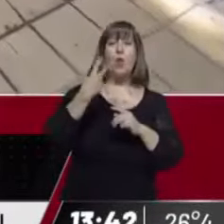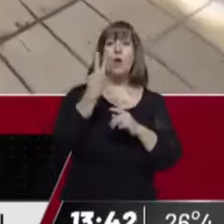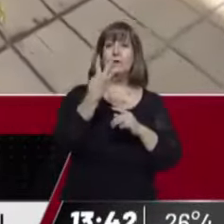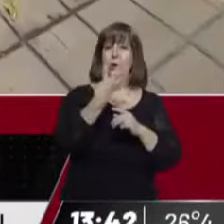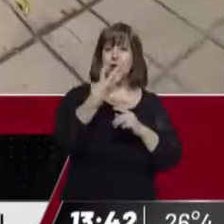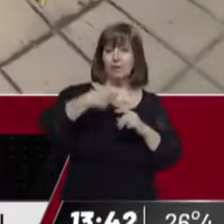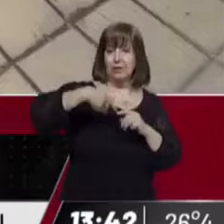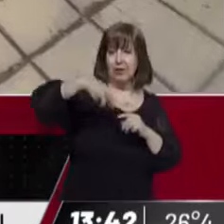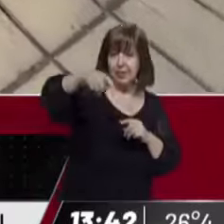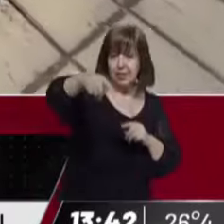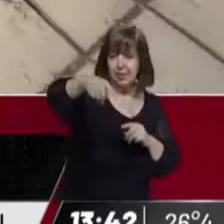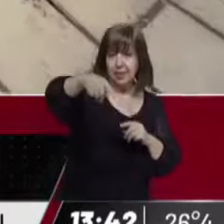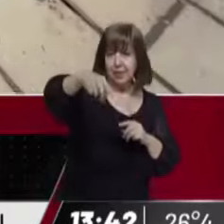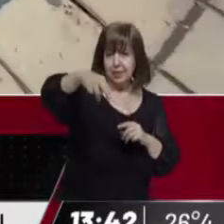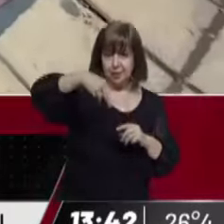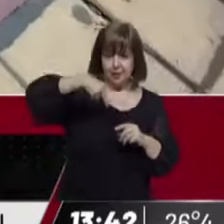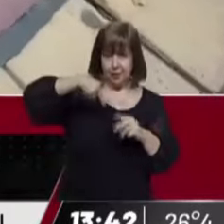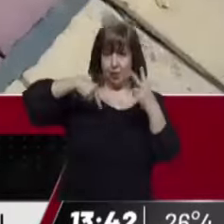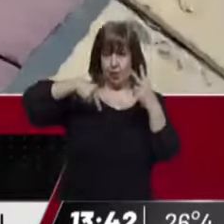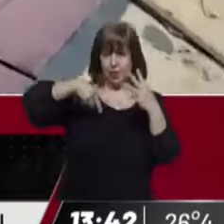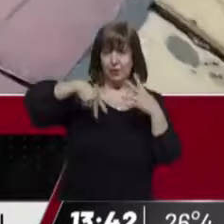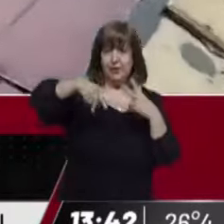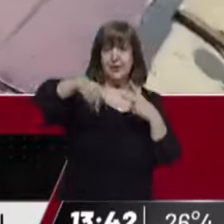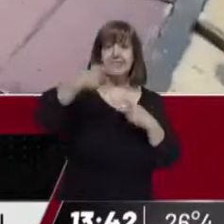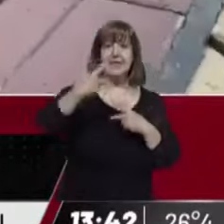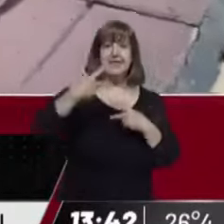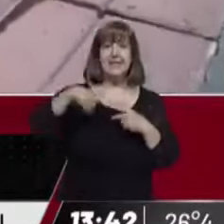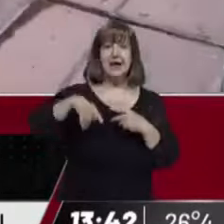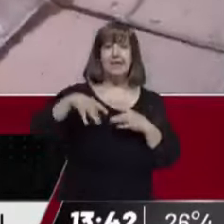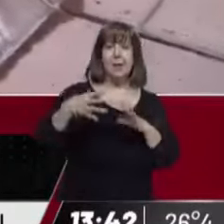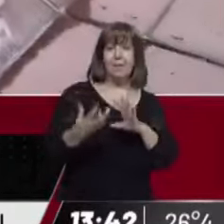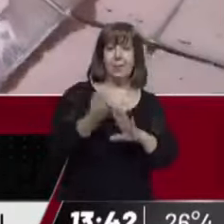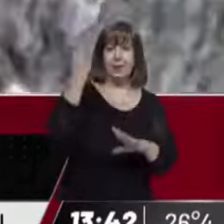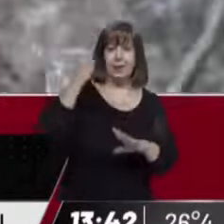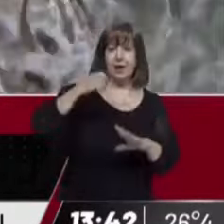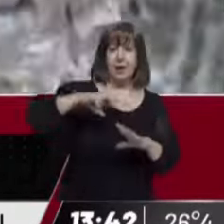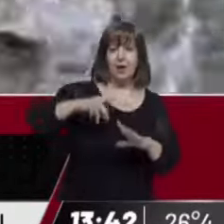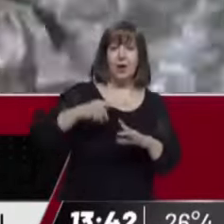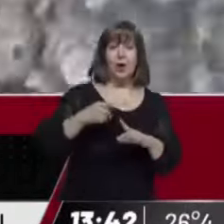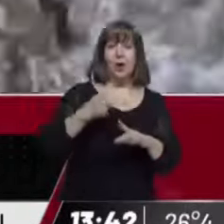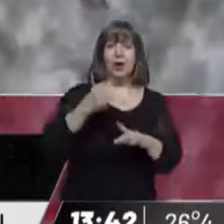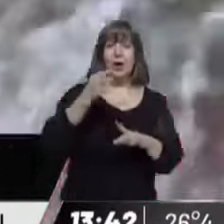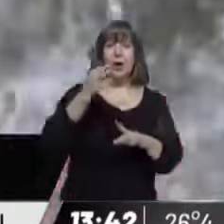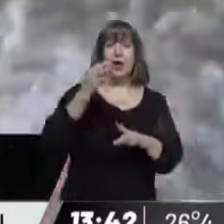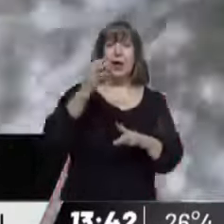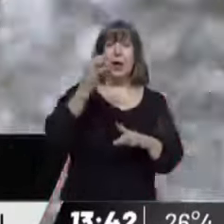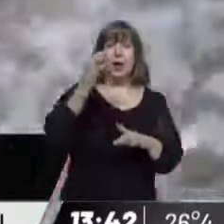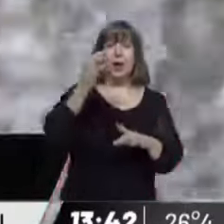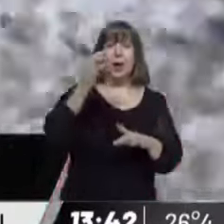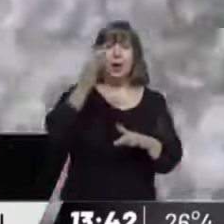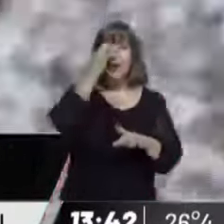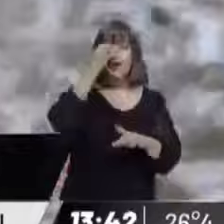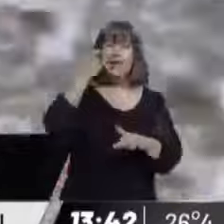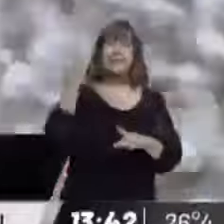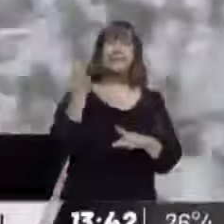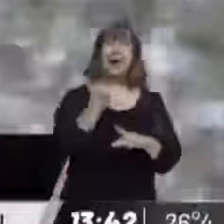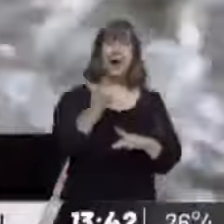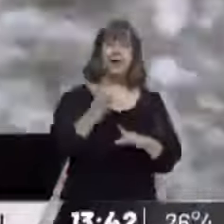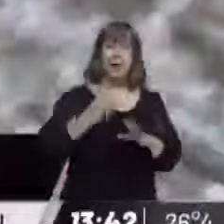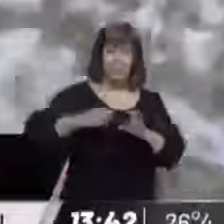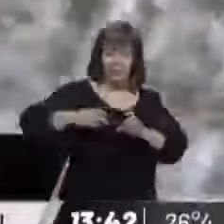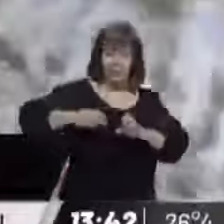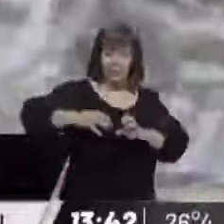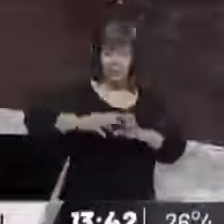una vez, tanteó la zona, pasó otra y a la tercera vez efectuó el robo. 20 segundos le demoró sacarlo y vecinos de la zona